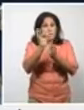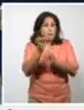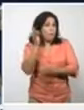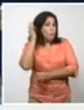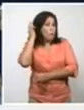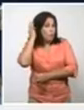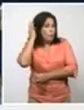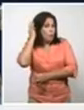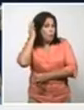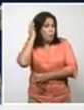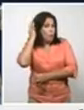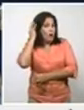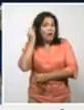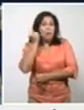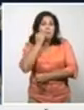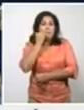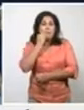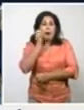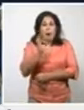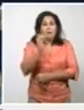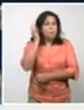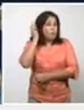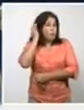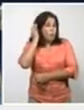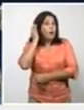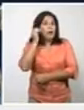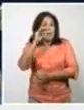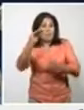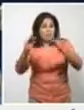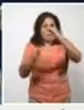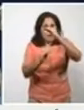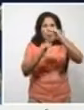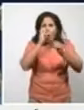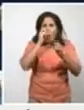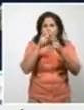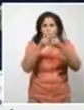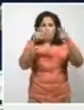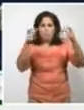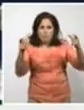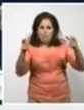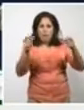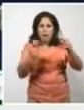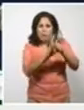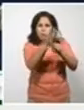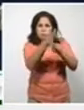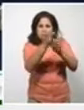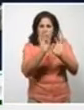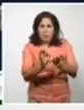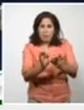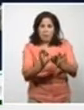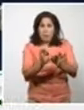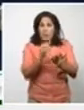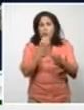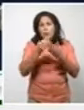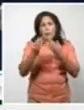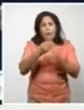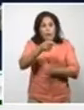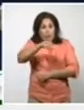las mujeres, el sexo femenino por debajo del acumulado del sexo masculino, independientemente de que en el día de